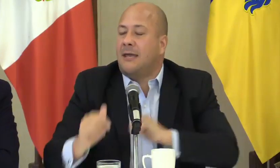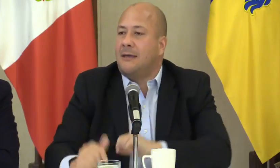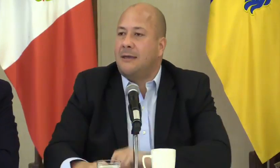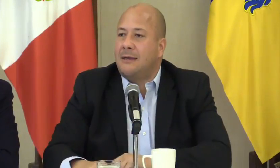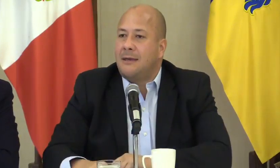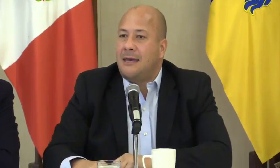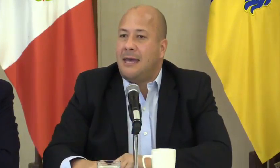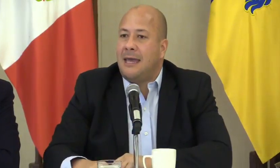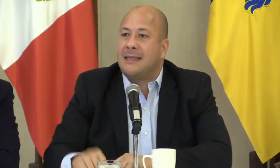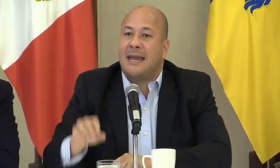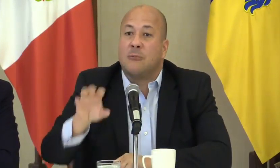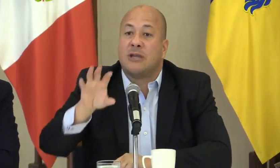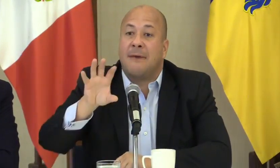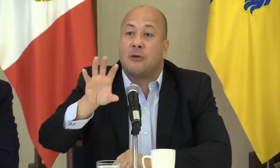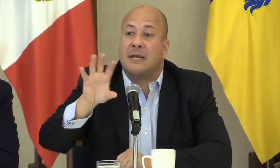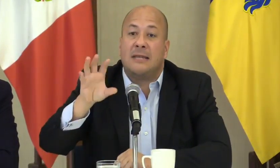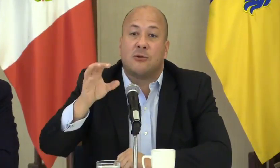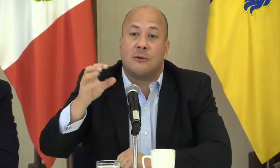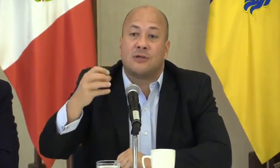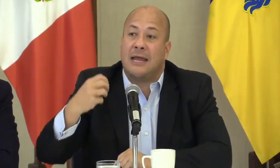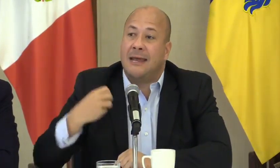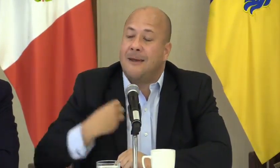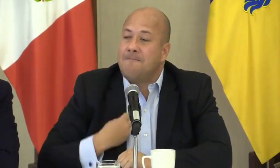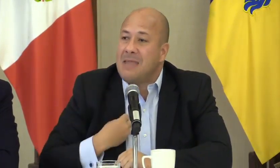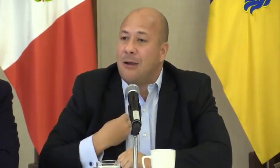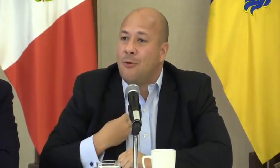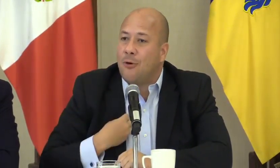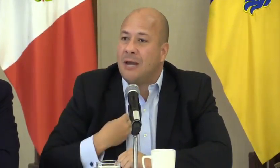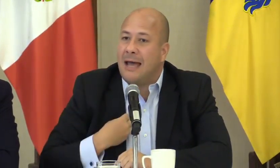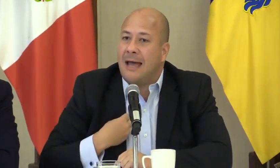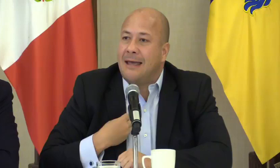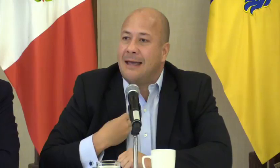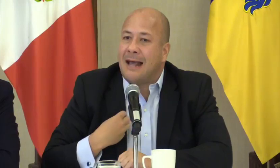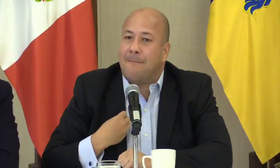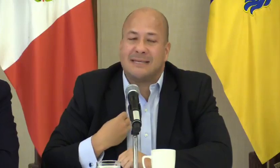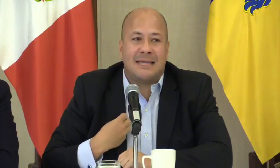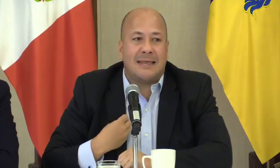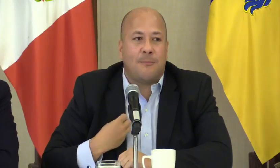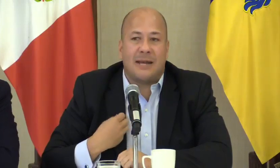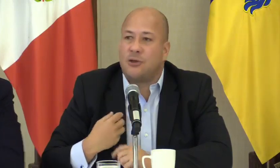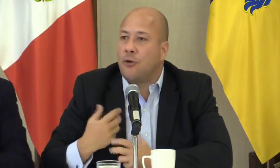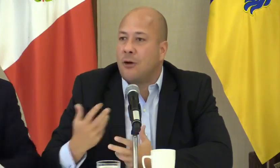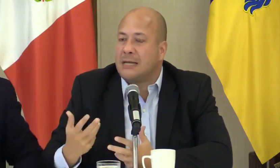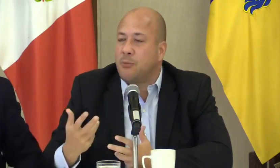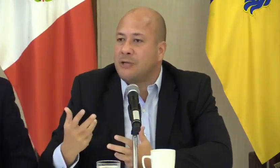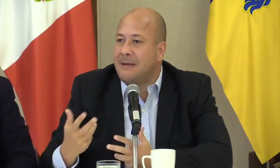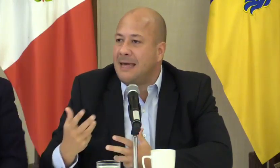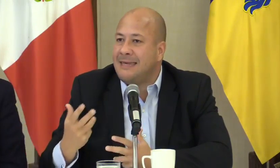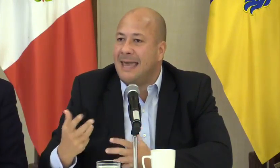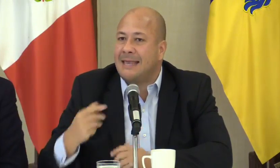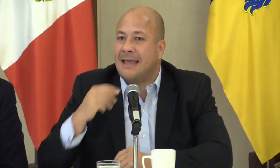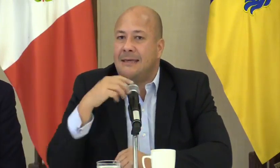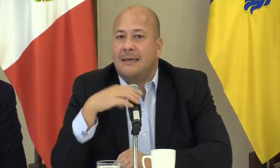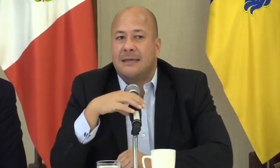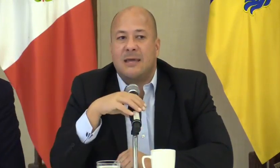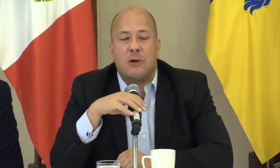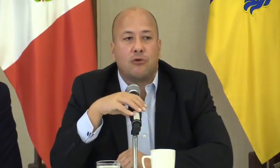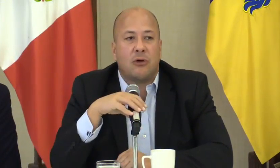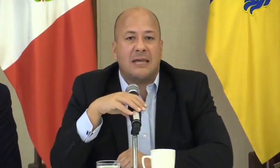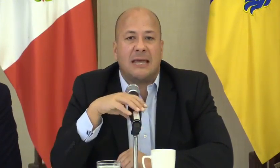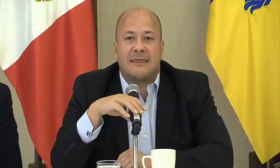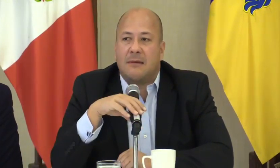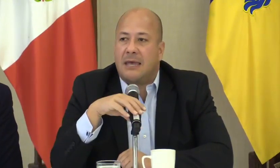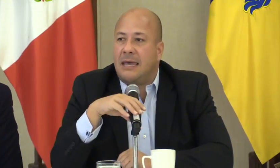otro bloque. Tenemos que ver los delitos en los que a lo mejor la capacidad de operación o la responsabilidad directa de